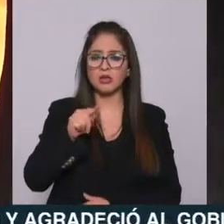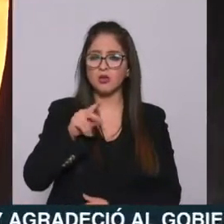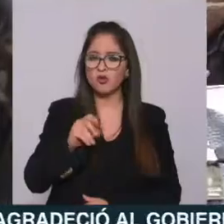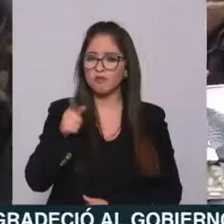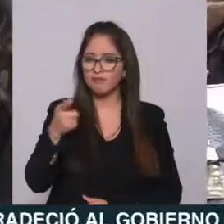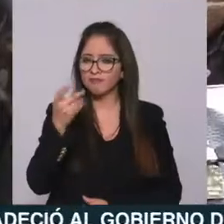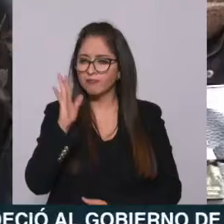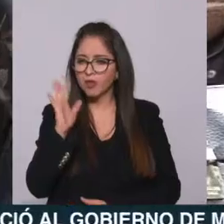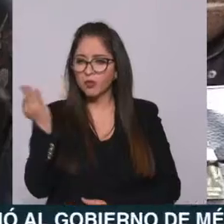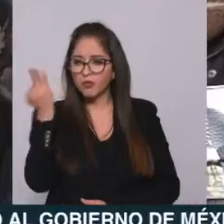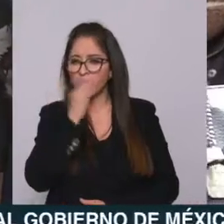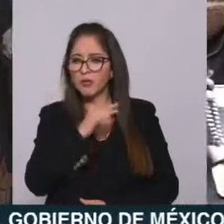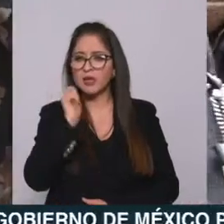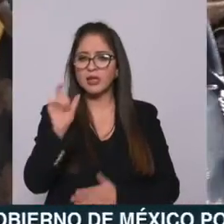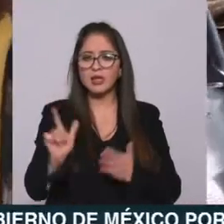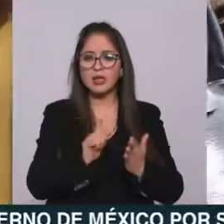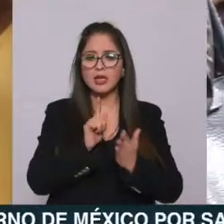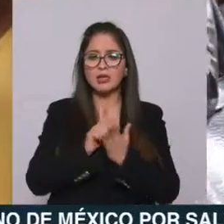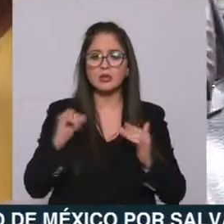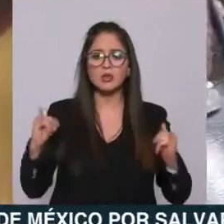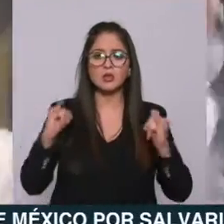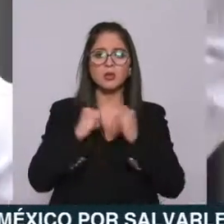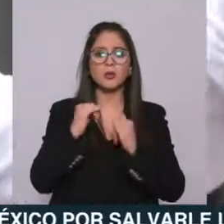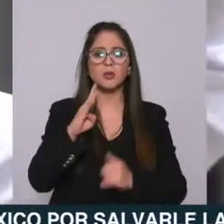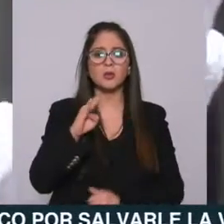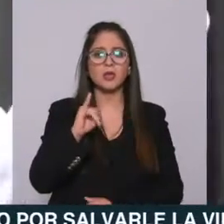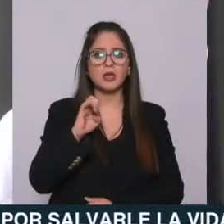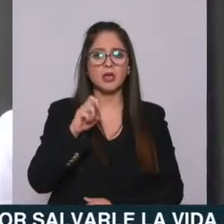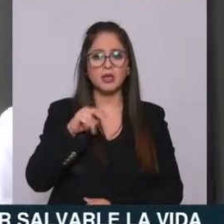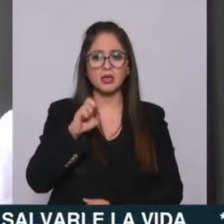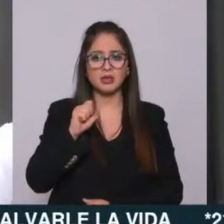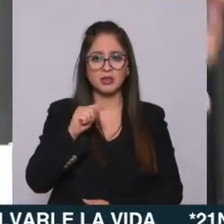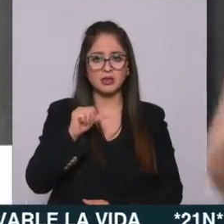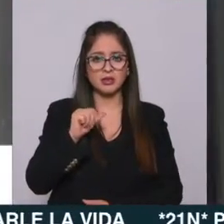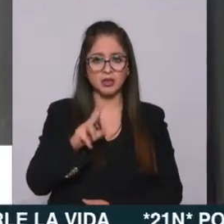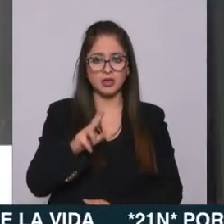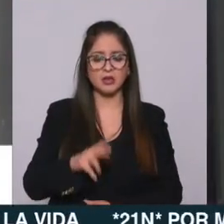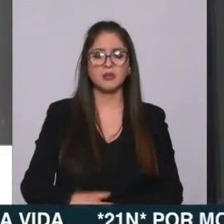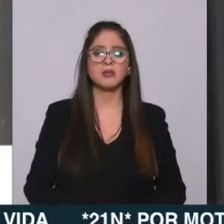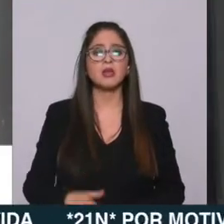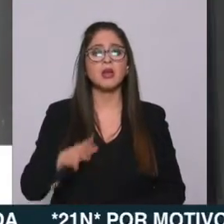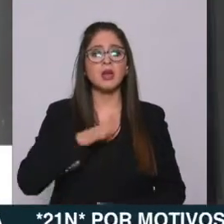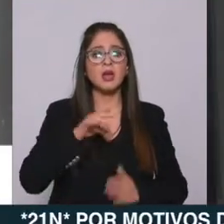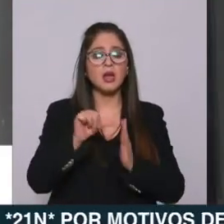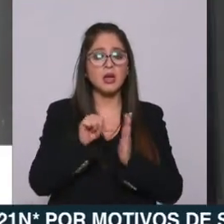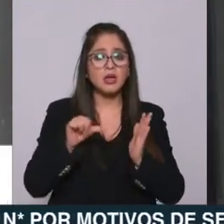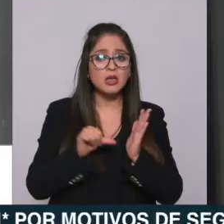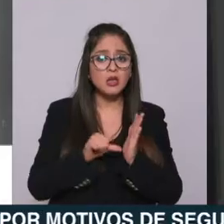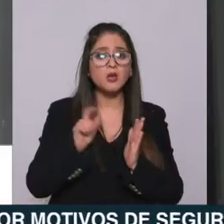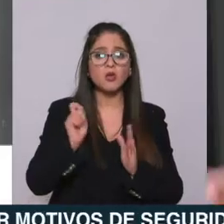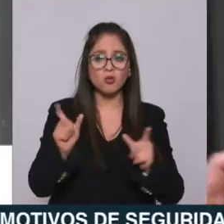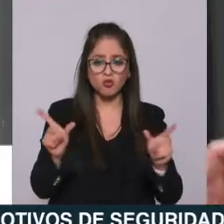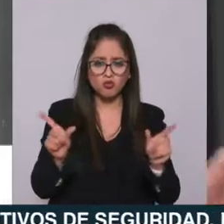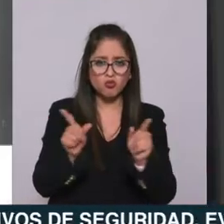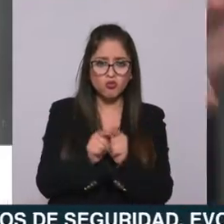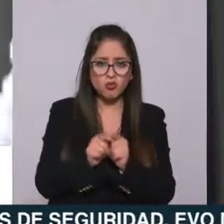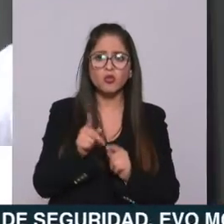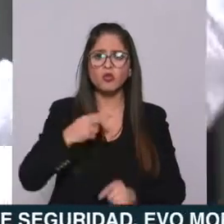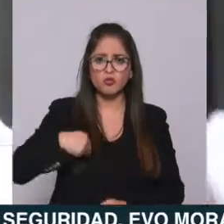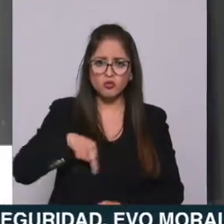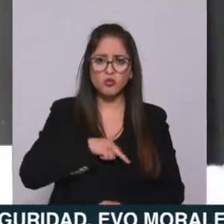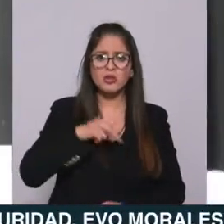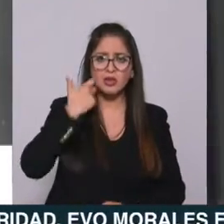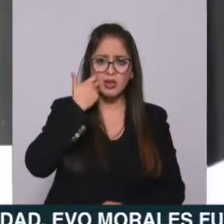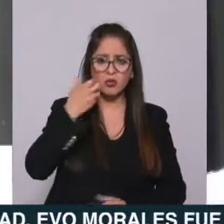sospechoso en la ley del Instituto de Salud para el Bienestar. Pero eso es un artículo transitorio que tiene una vigencia en el tiempo muy corta. Nosotros queremos que